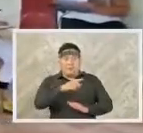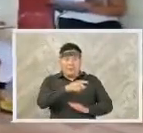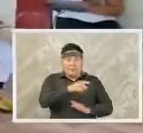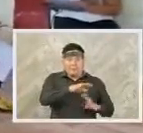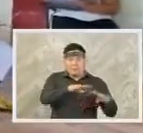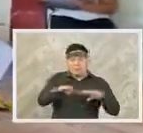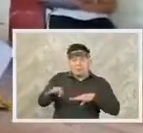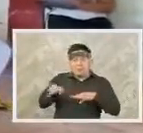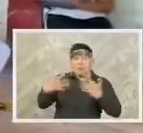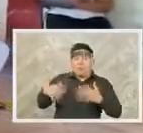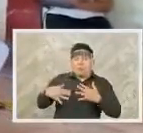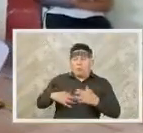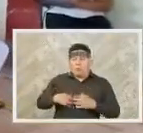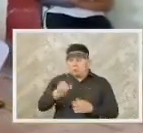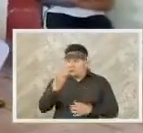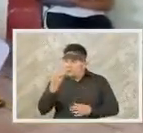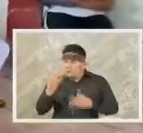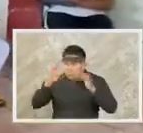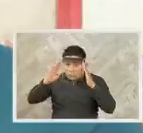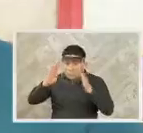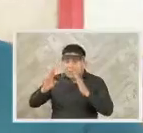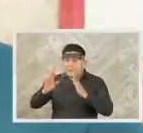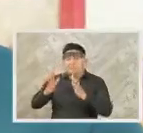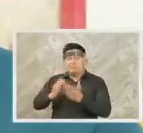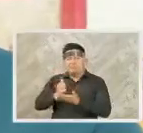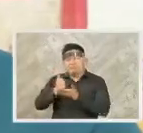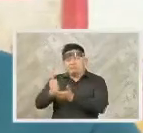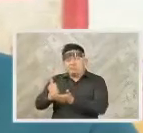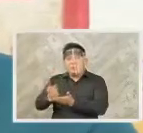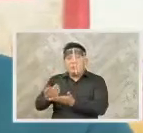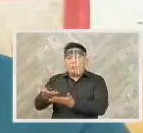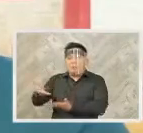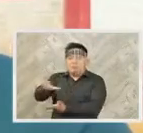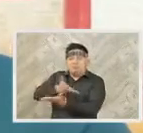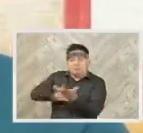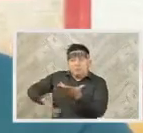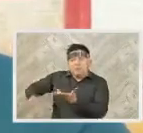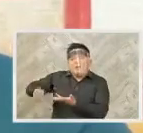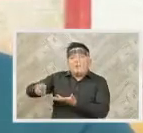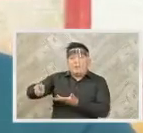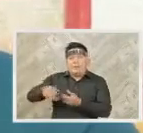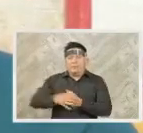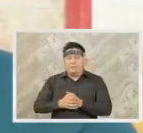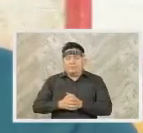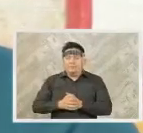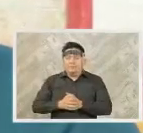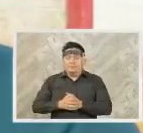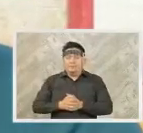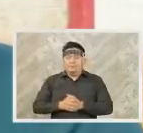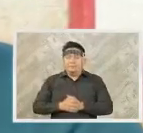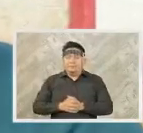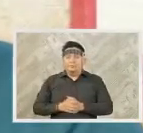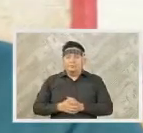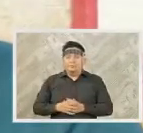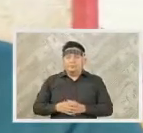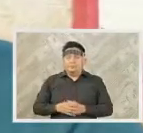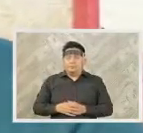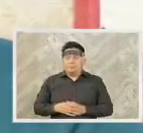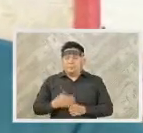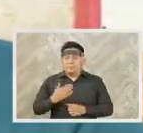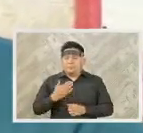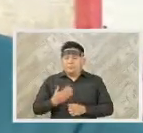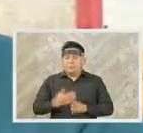mucha disposición y sobre todo mucha confianza también para manifestarnos aquí la familia nuestra de